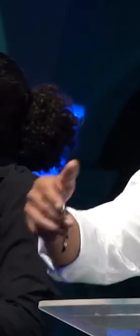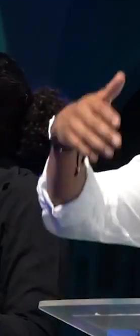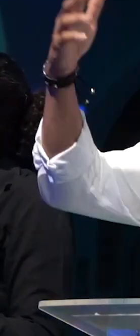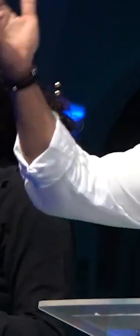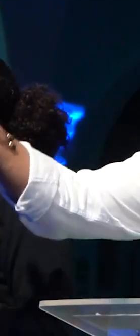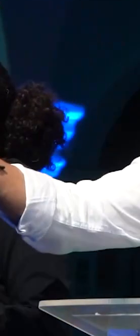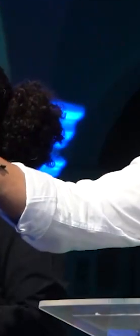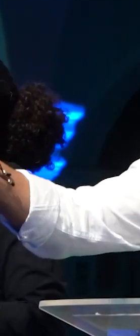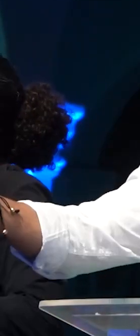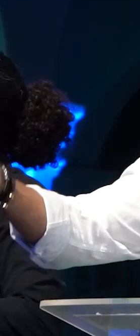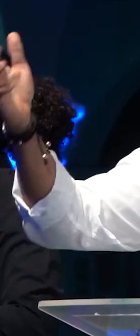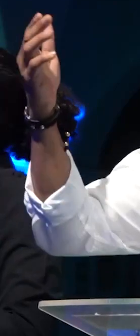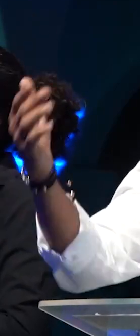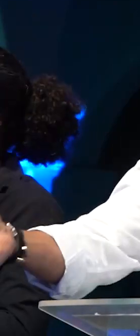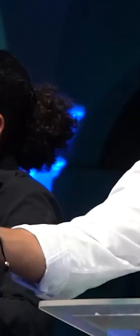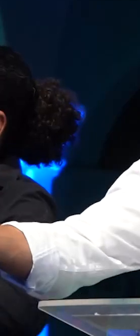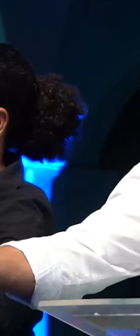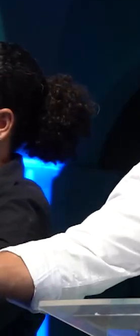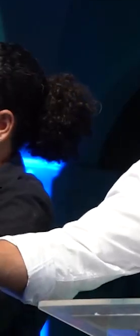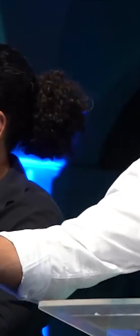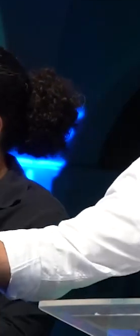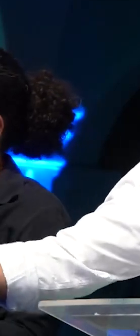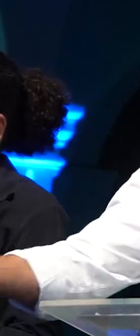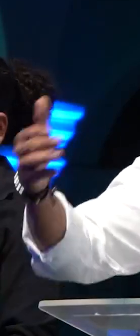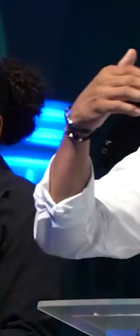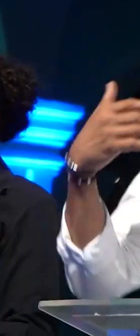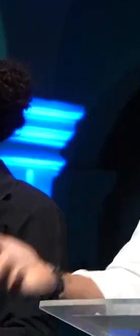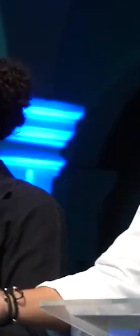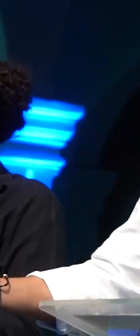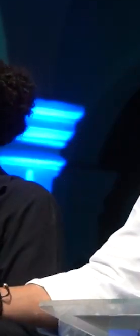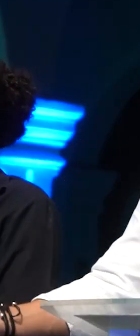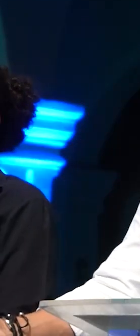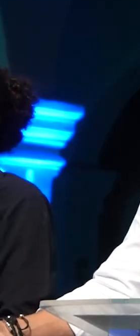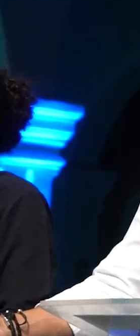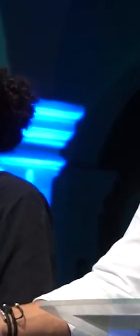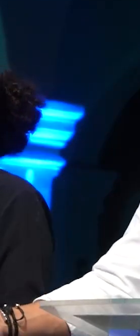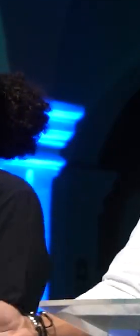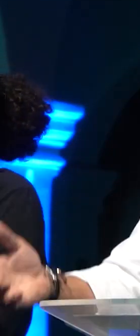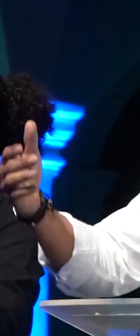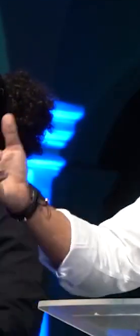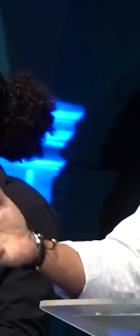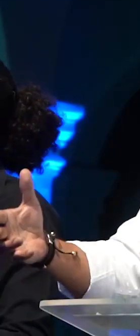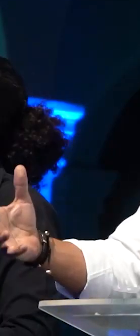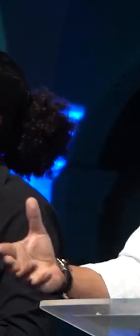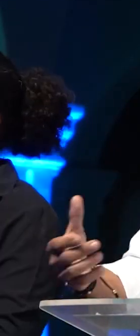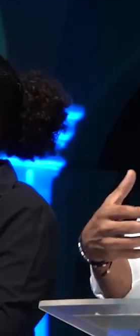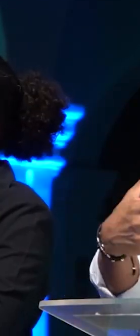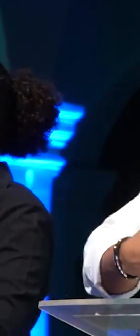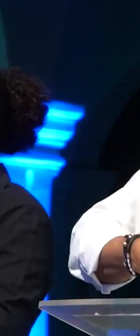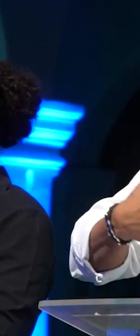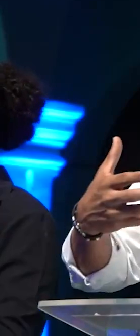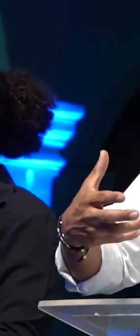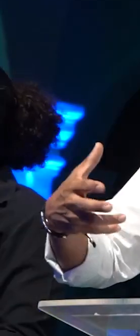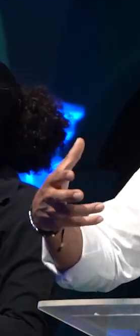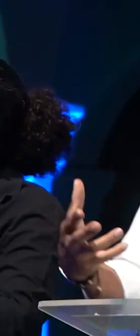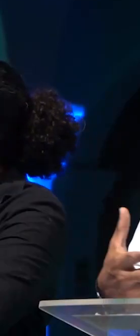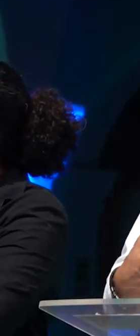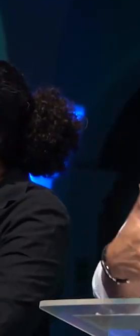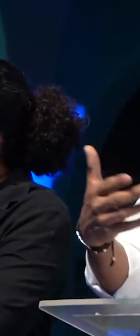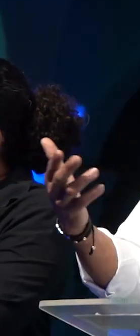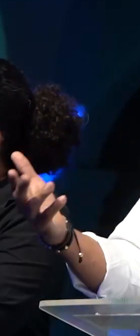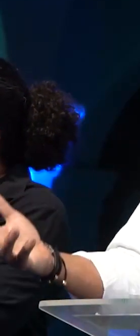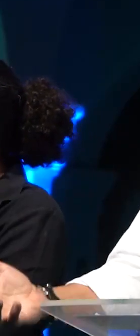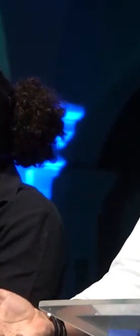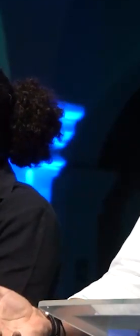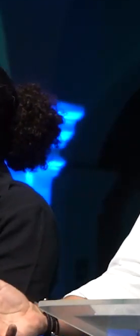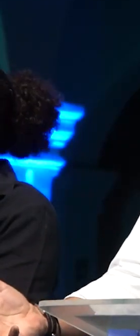mandando, hagan un ensayo sobre tal cosa, pues más demora en ponerlo el profesor que ChatGPT en hacerlo. Si seguimos haciendo una educación basada